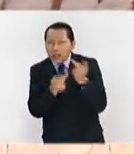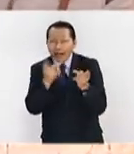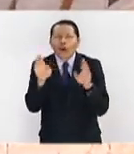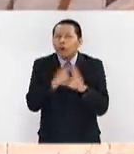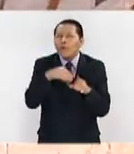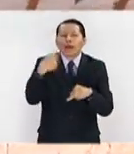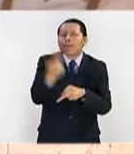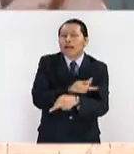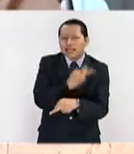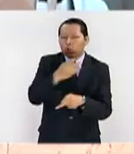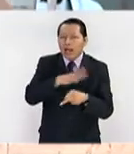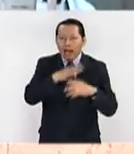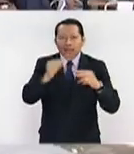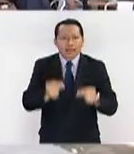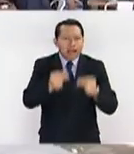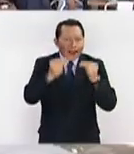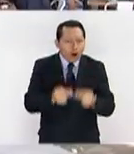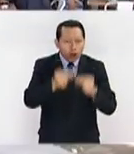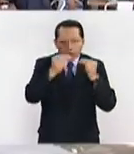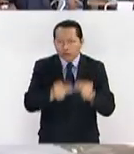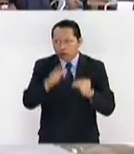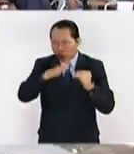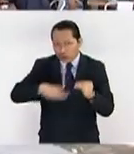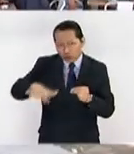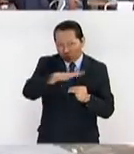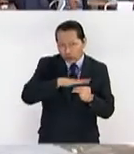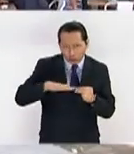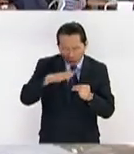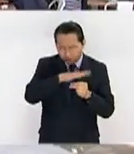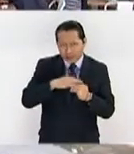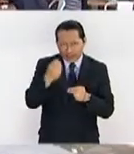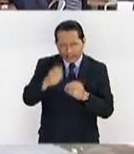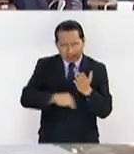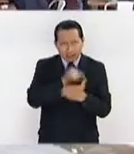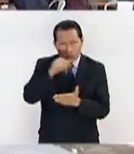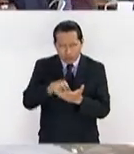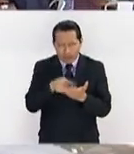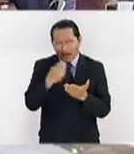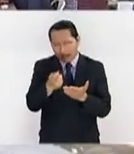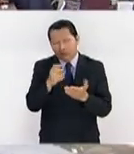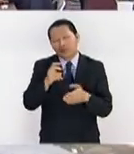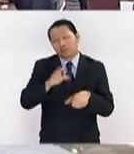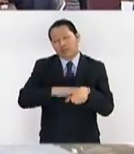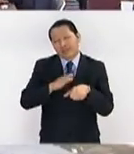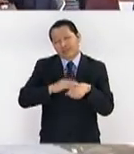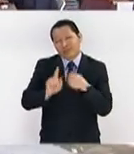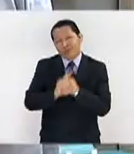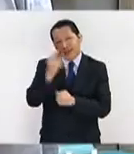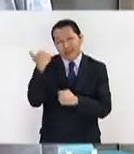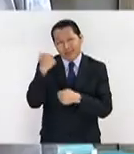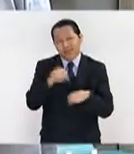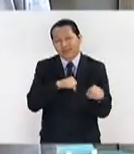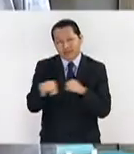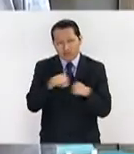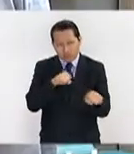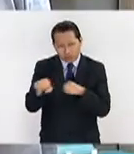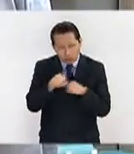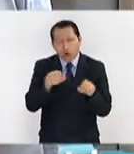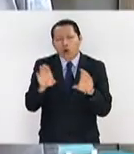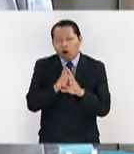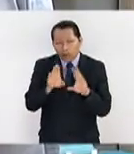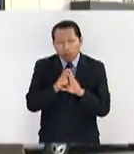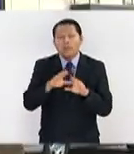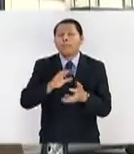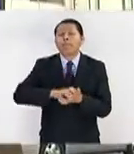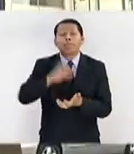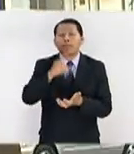recuperación de los negocios que se encuentran establecidos en esta zona, una de las zonas más afectadas por los sismos. Aunque la mayoría de los